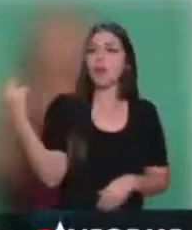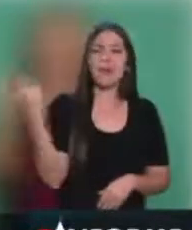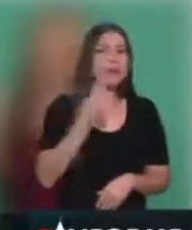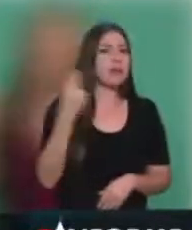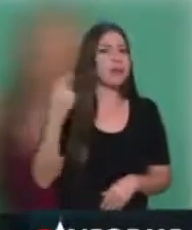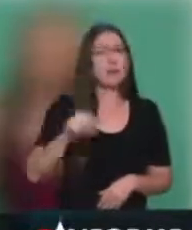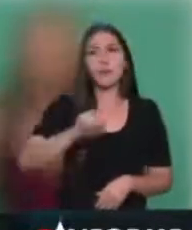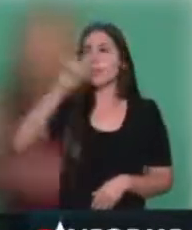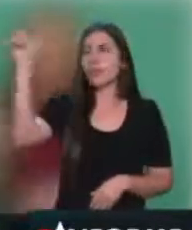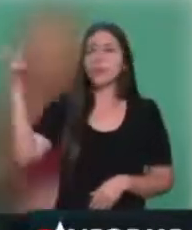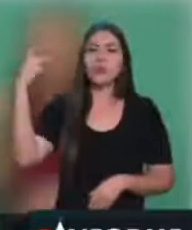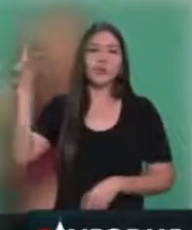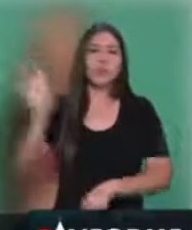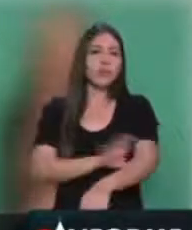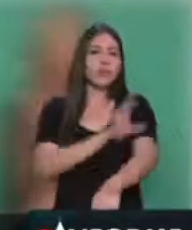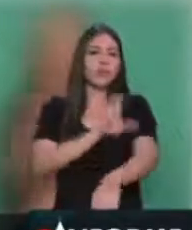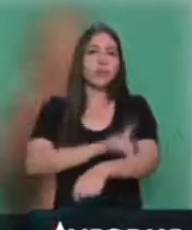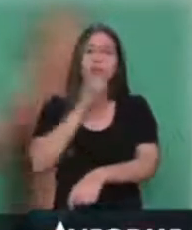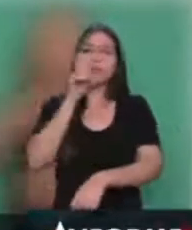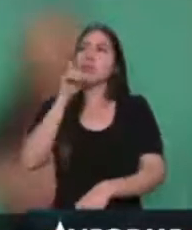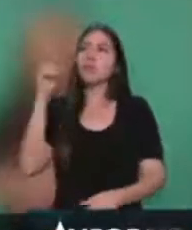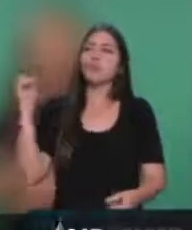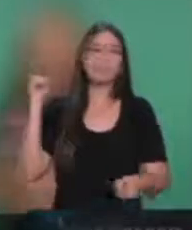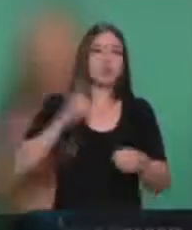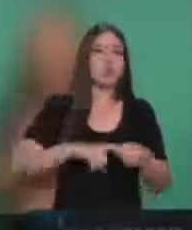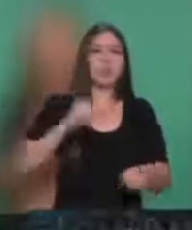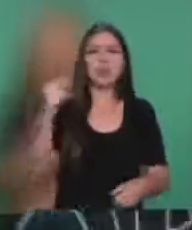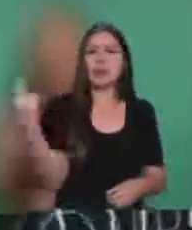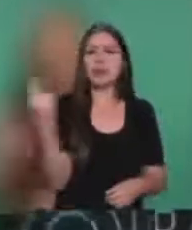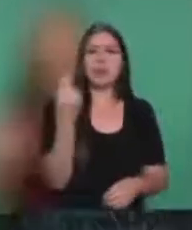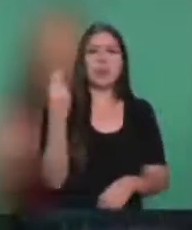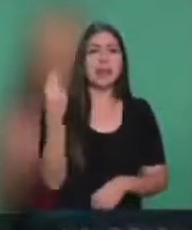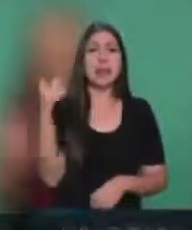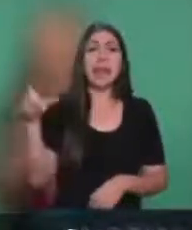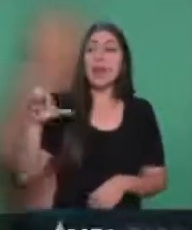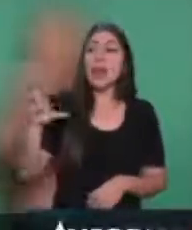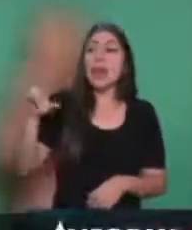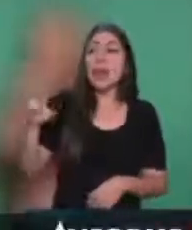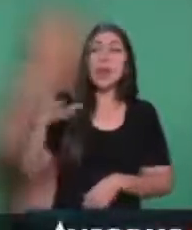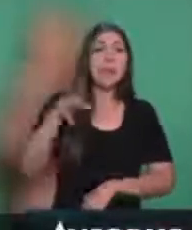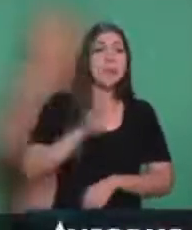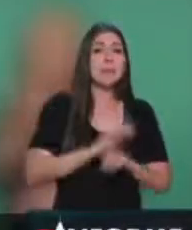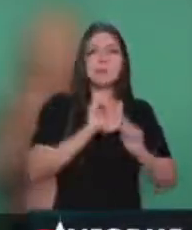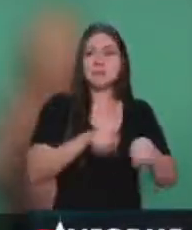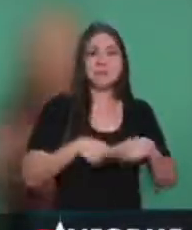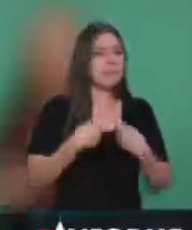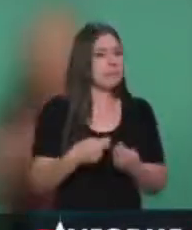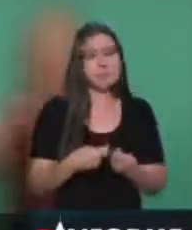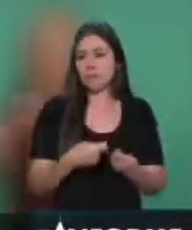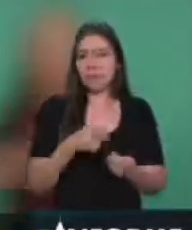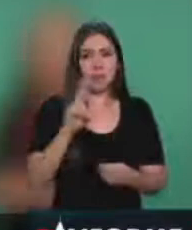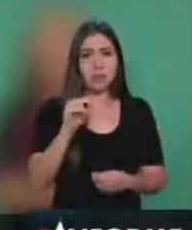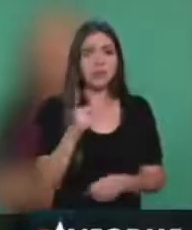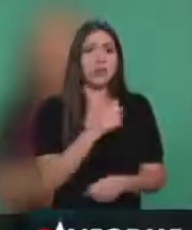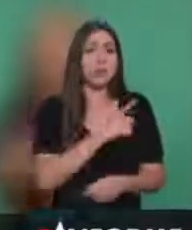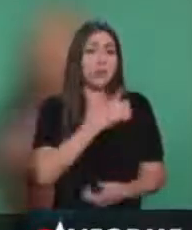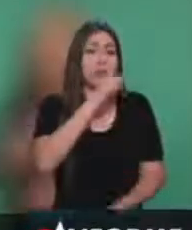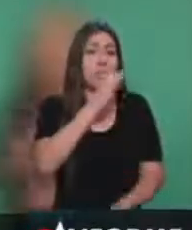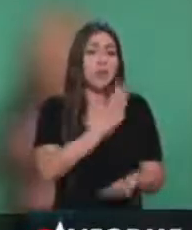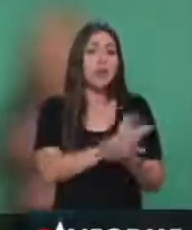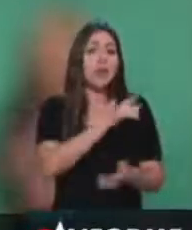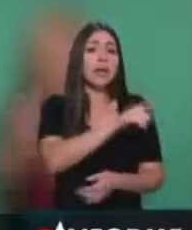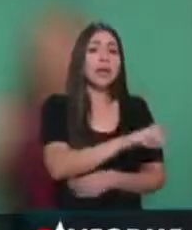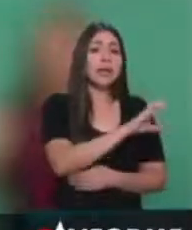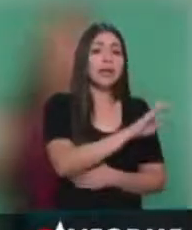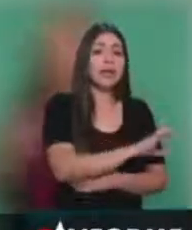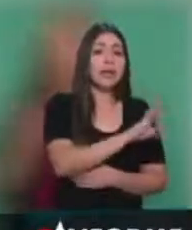necesita incluso permiso de la CRE, solo necesita el permiso de interconexión con la CFE